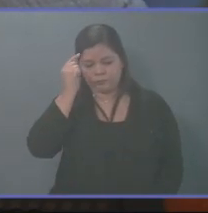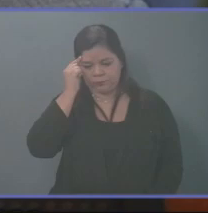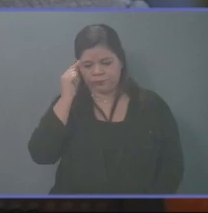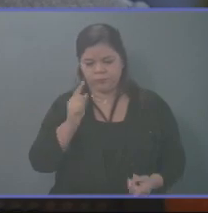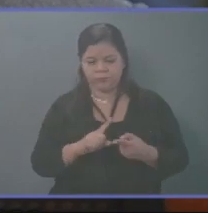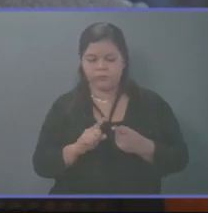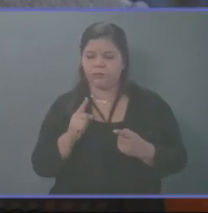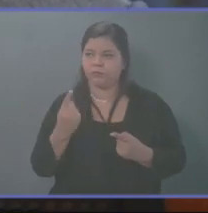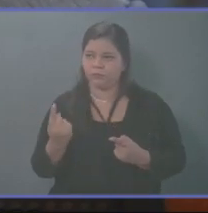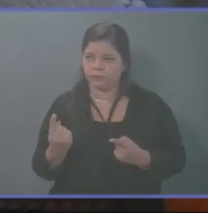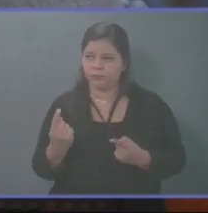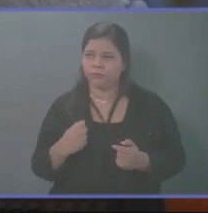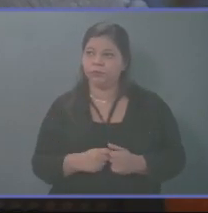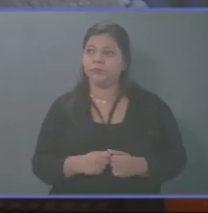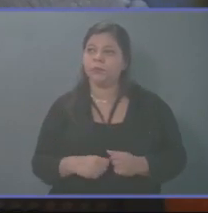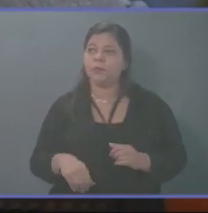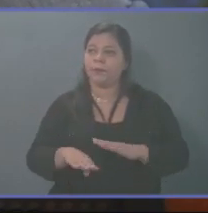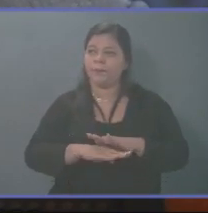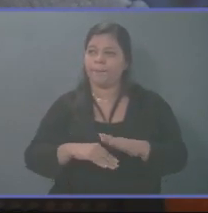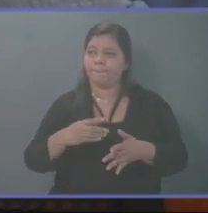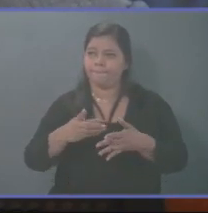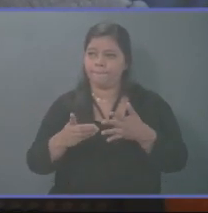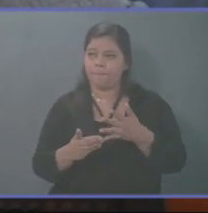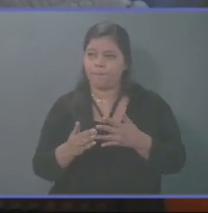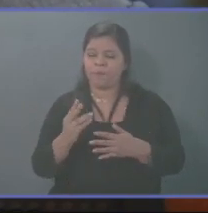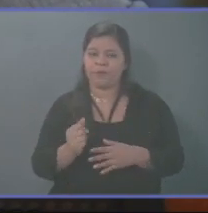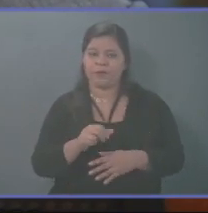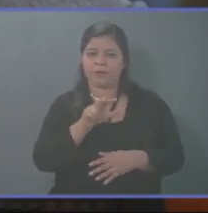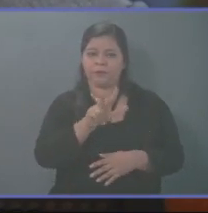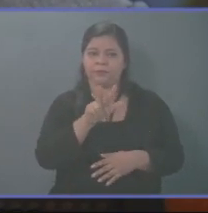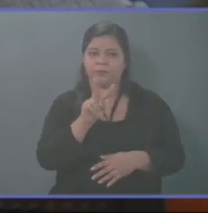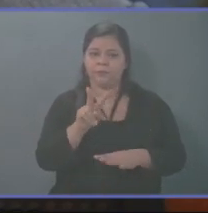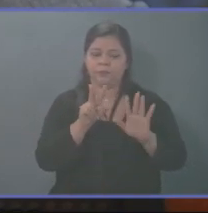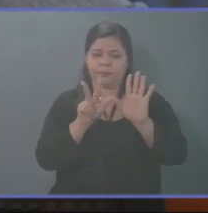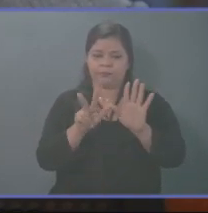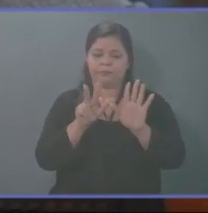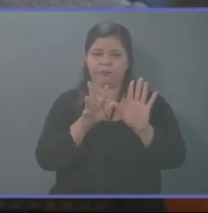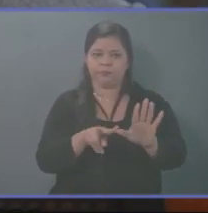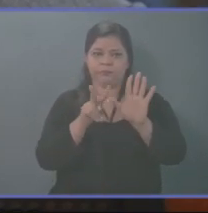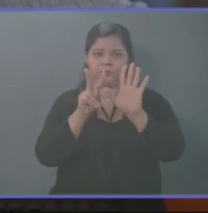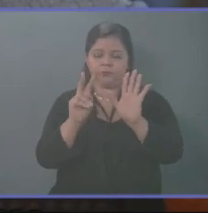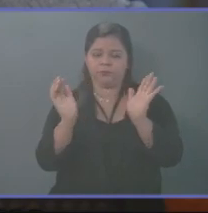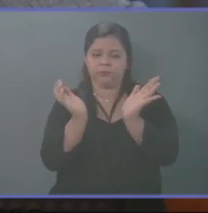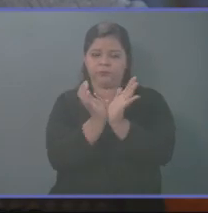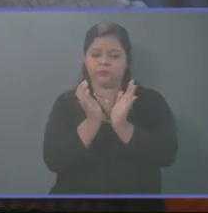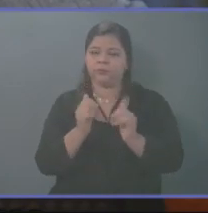Romano I, que mediante decreto legislativo número 328 de fecha 17 de mayo